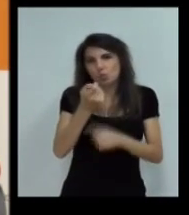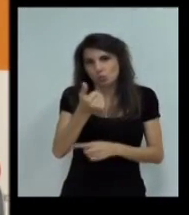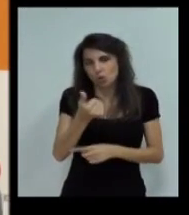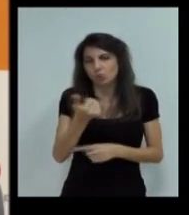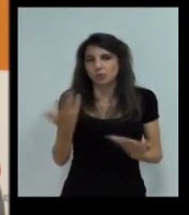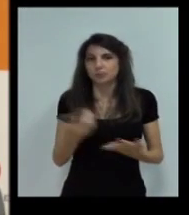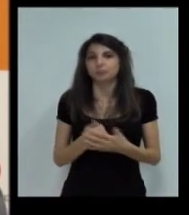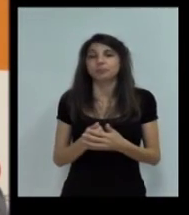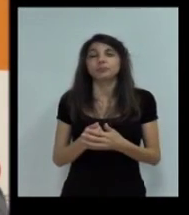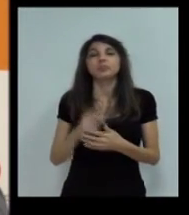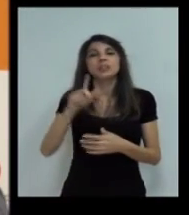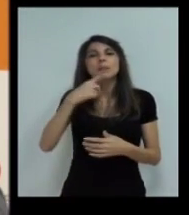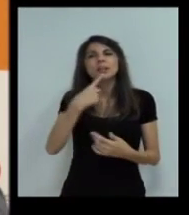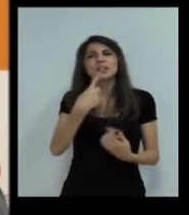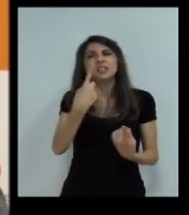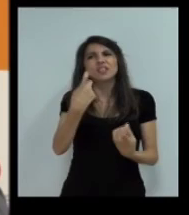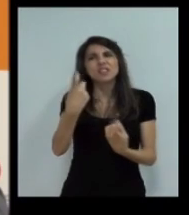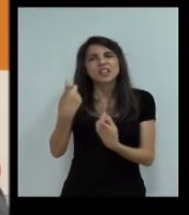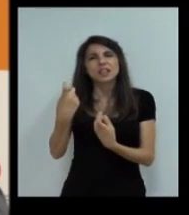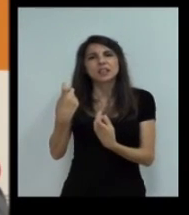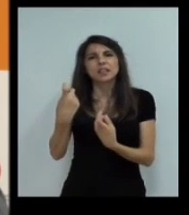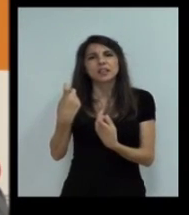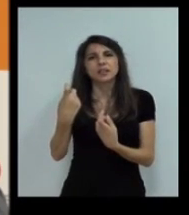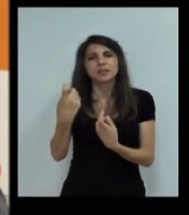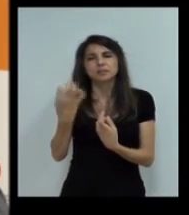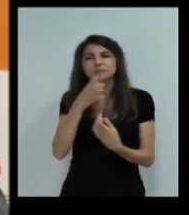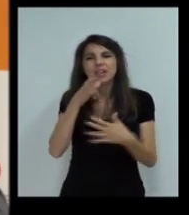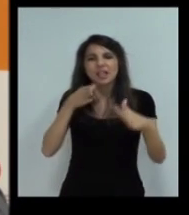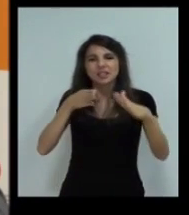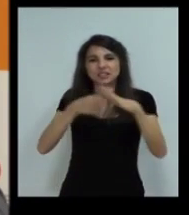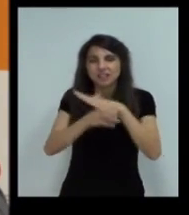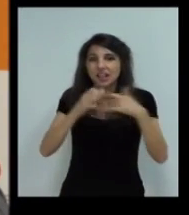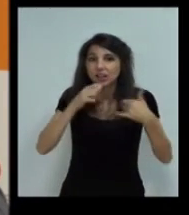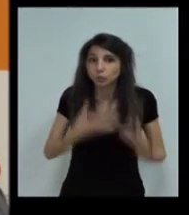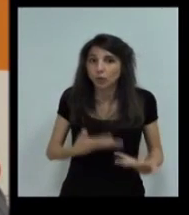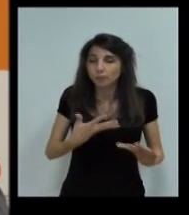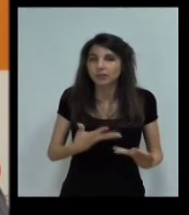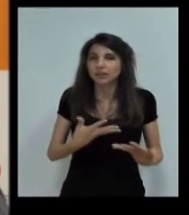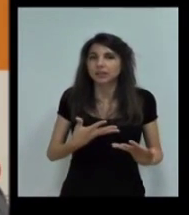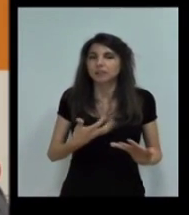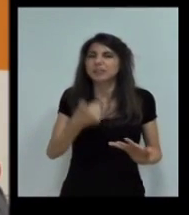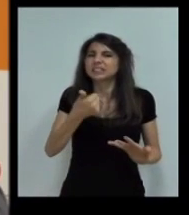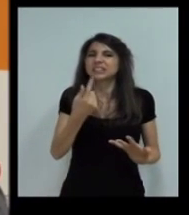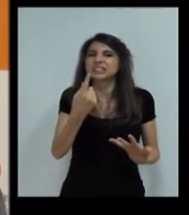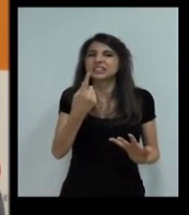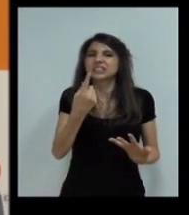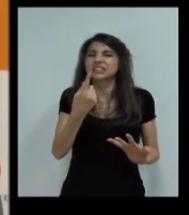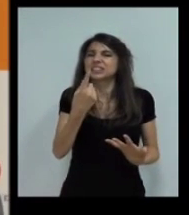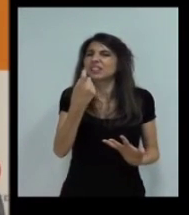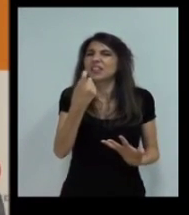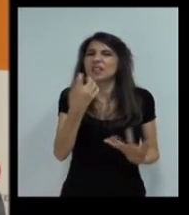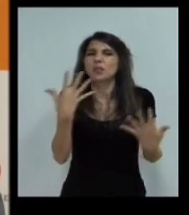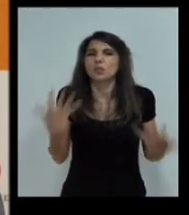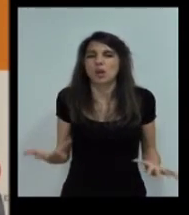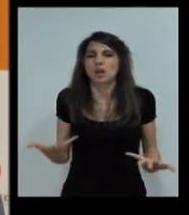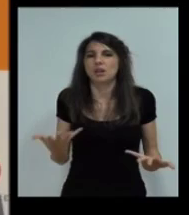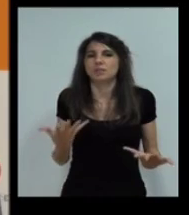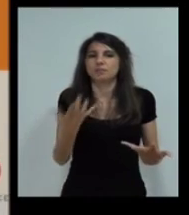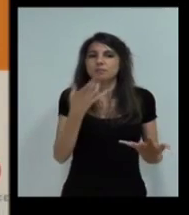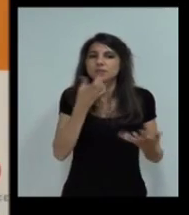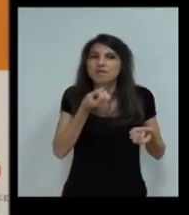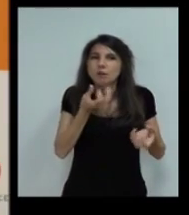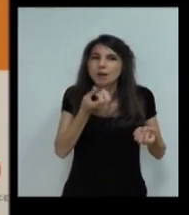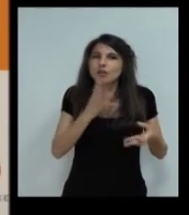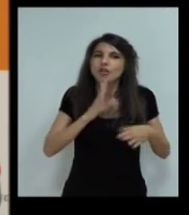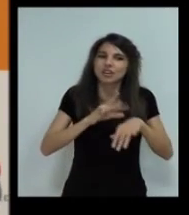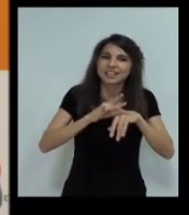que hay más deficiencia probablemente en la accesibilidad actualmente, que se refiere a la información de las guías y de lo que va a ocurrir